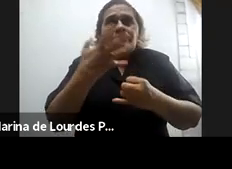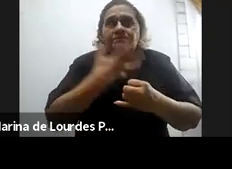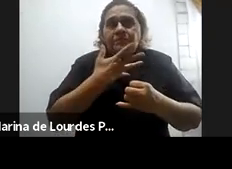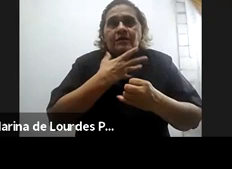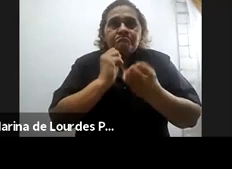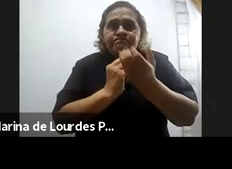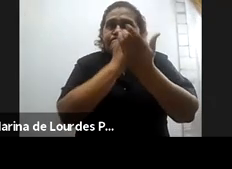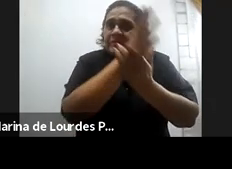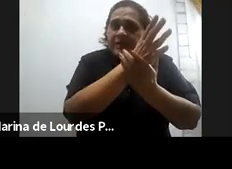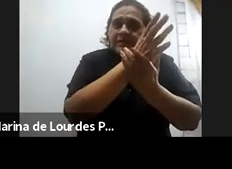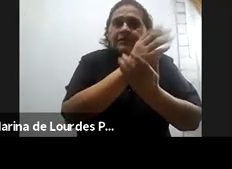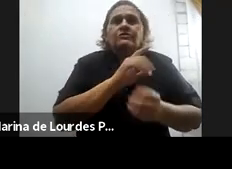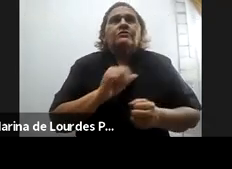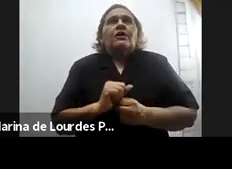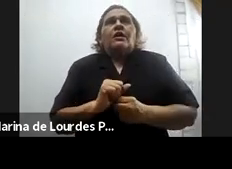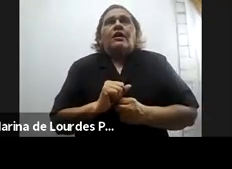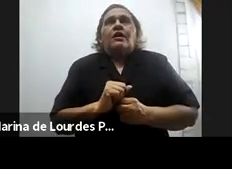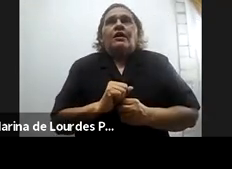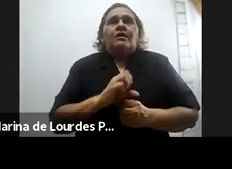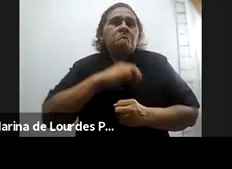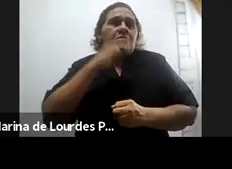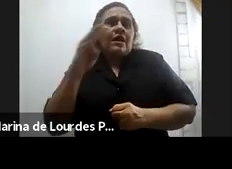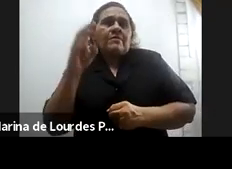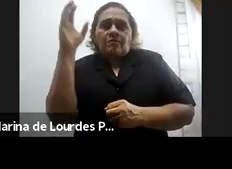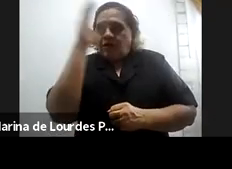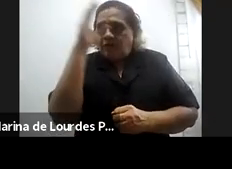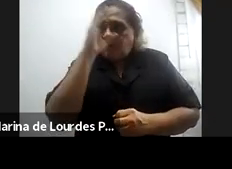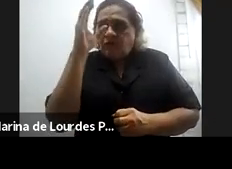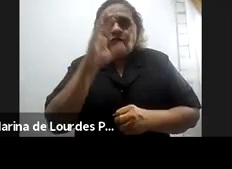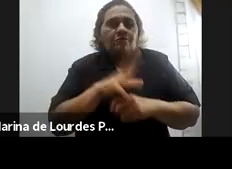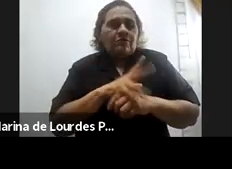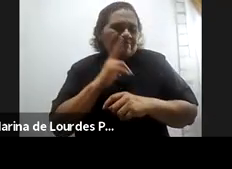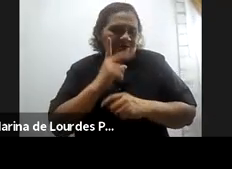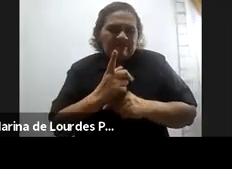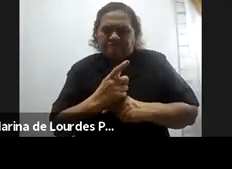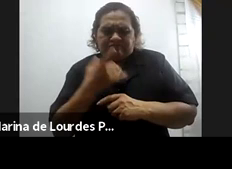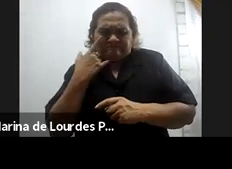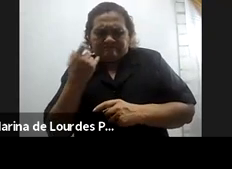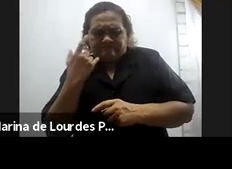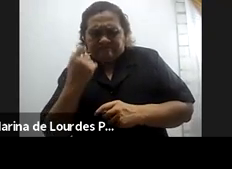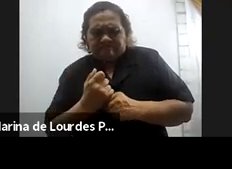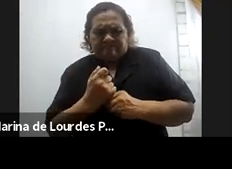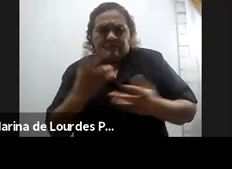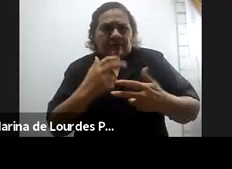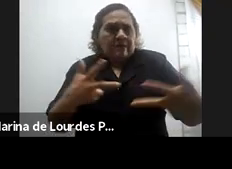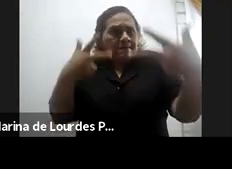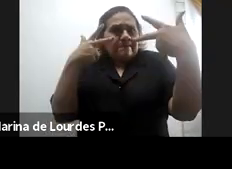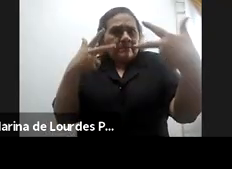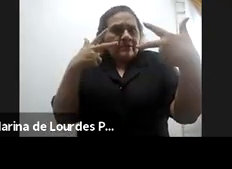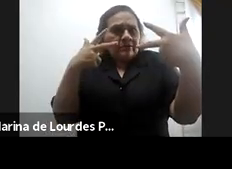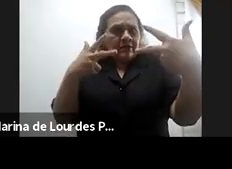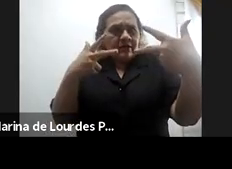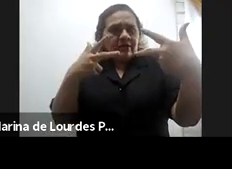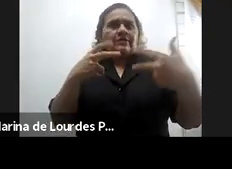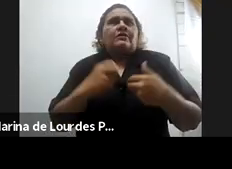a lo mejor a enviar una fotografía porque vemos que algo está mal, a hacer una videollamada con el médico,